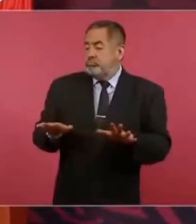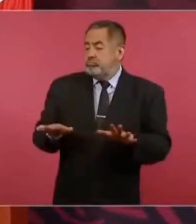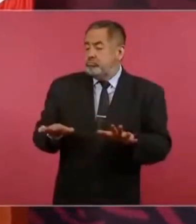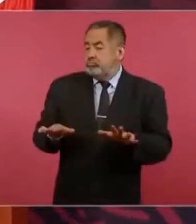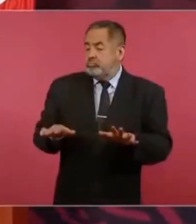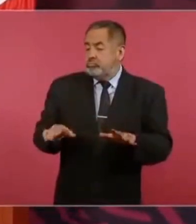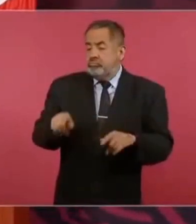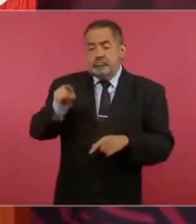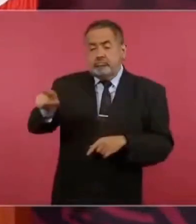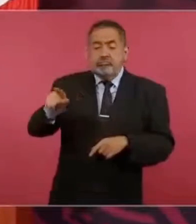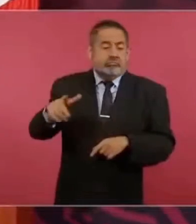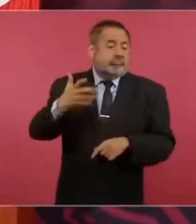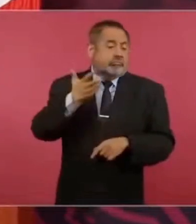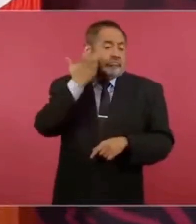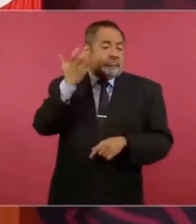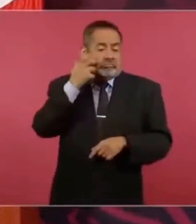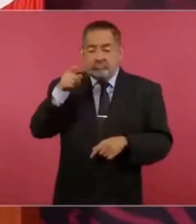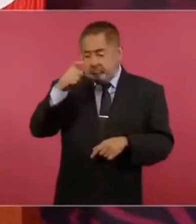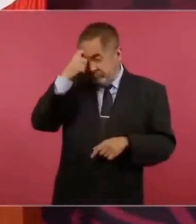creado por mí